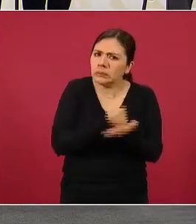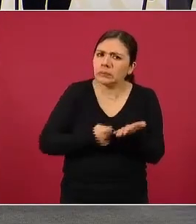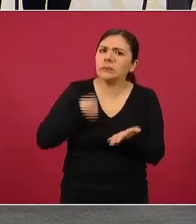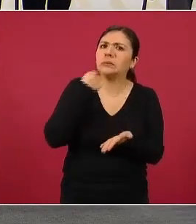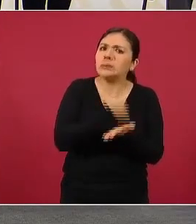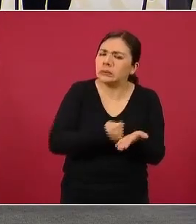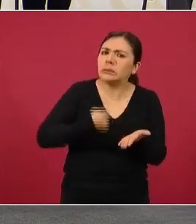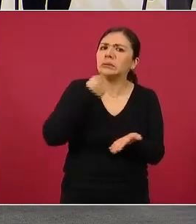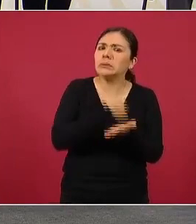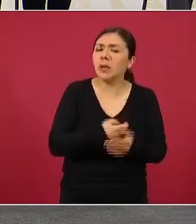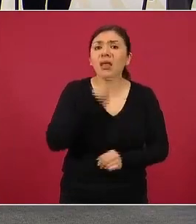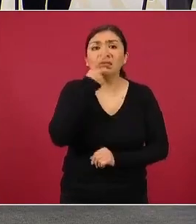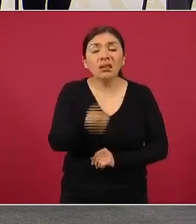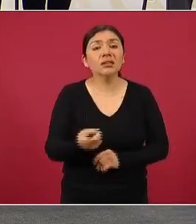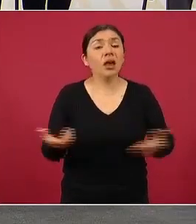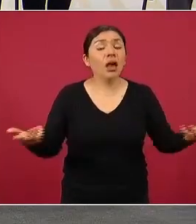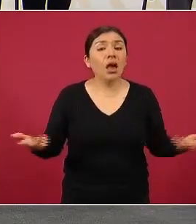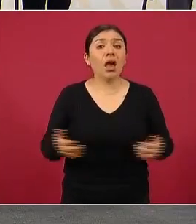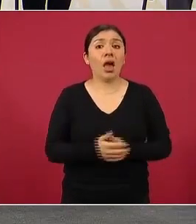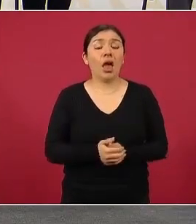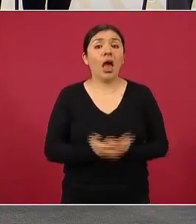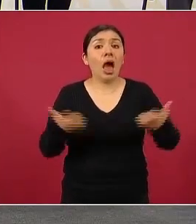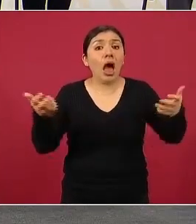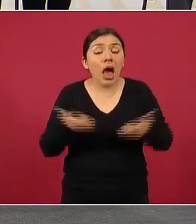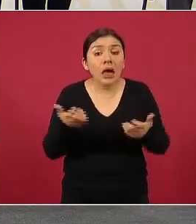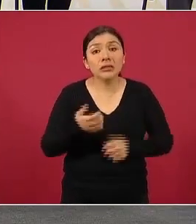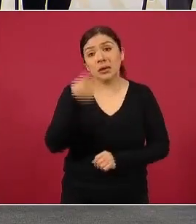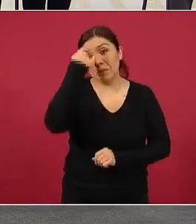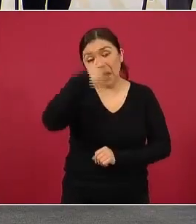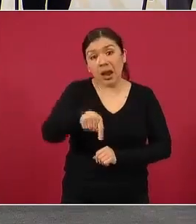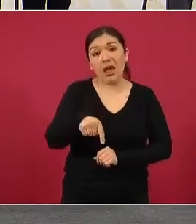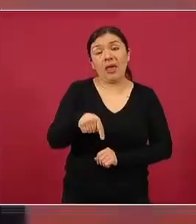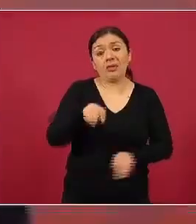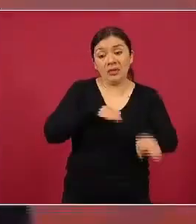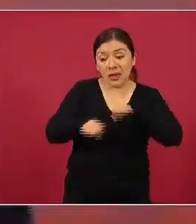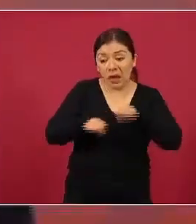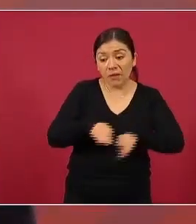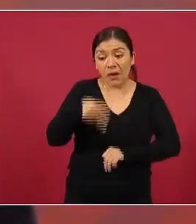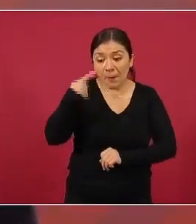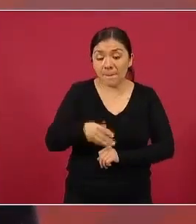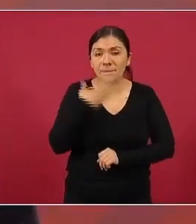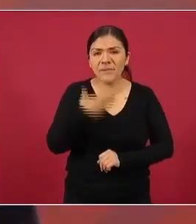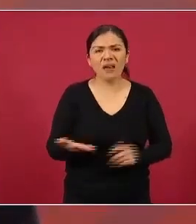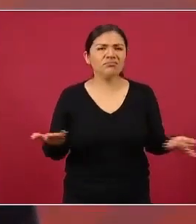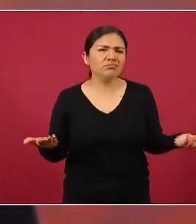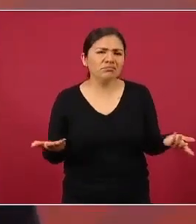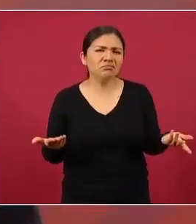me insistía de que todo lo que hacían era legal. Pues sí,